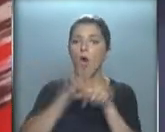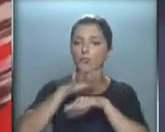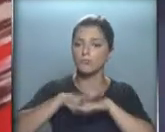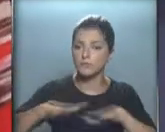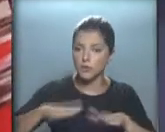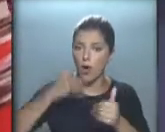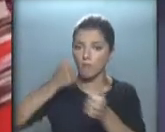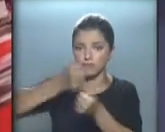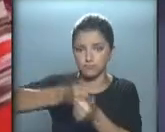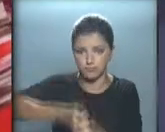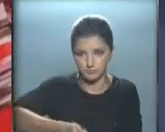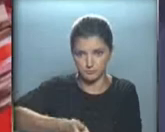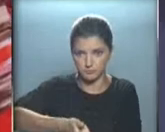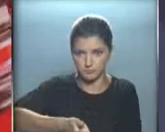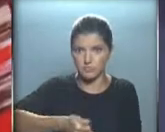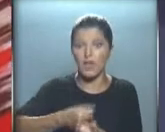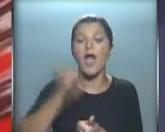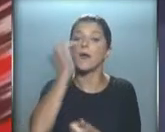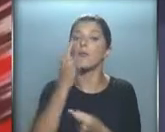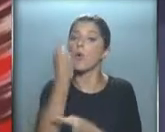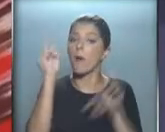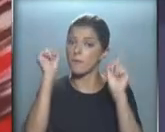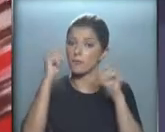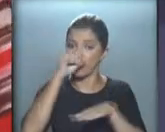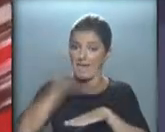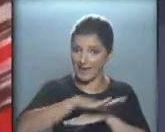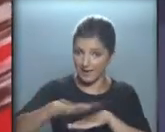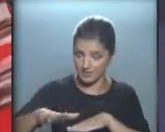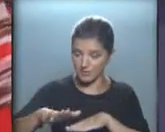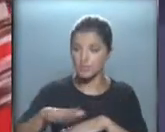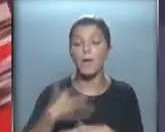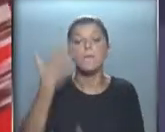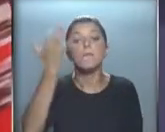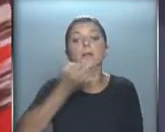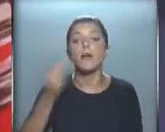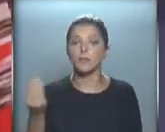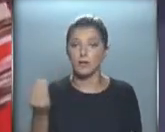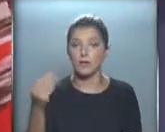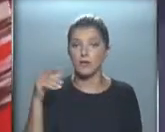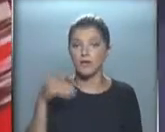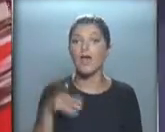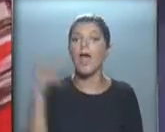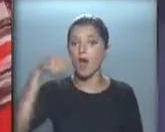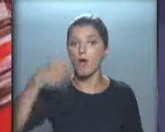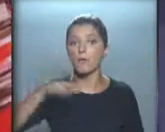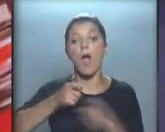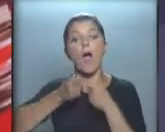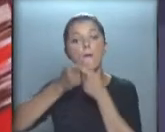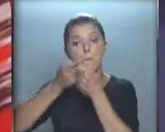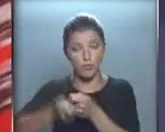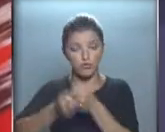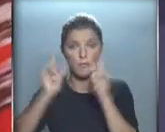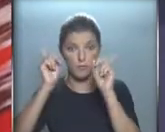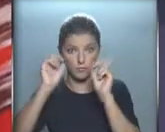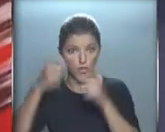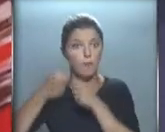abusado sexualmente de niños. Estamos hablando de una maestra de jardín de infantes. Lo cierto es que recibió el apoyo por parte de los